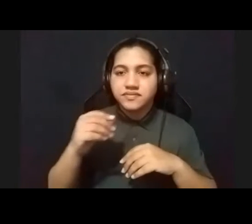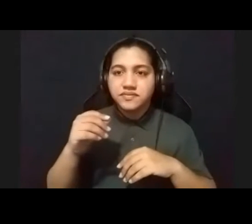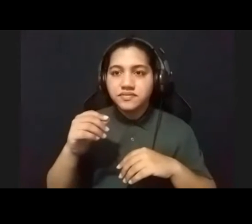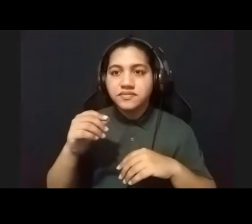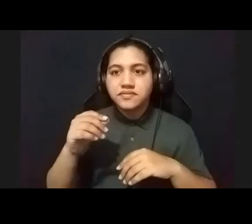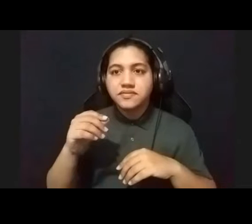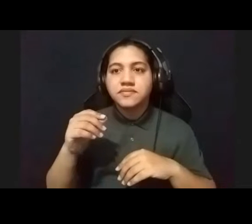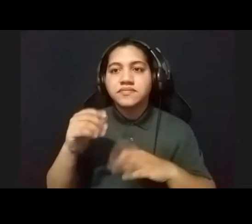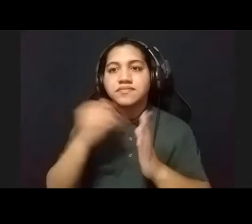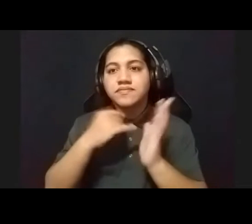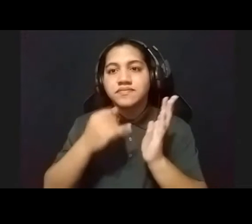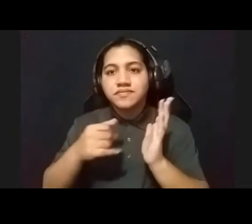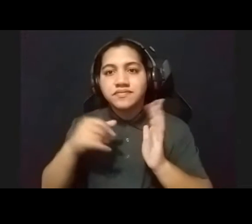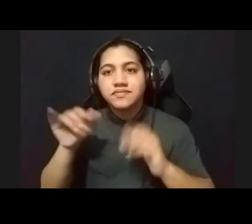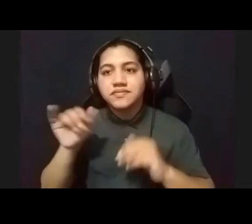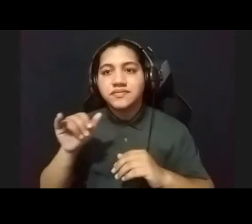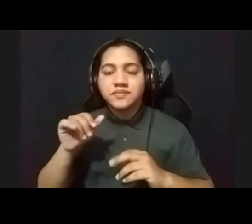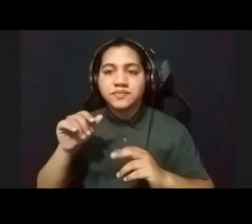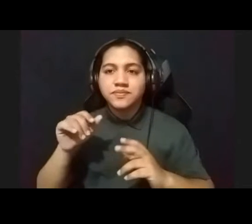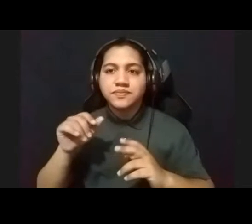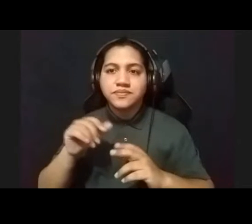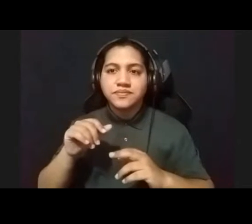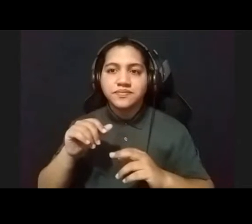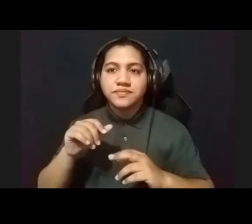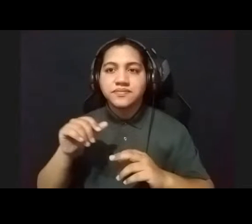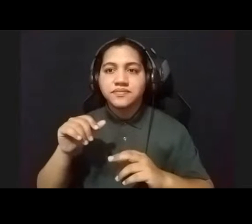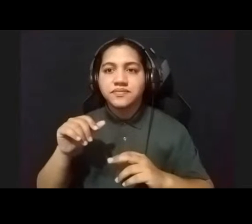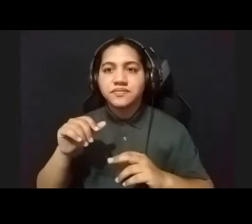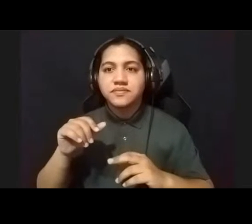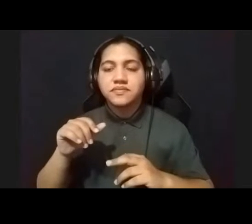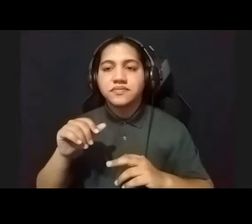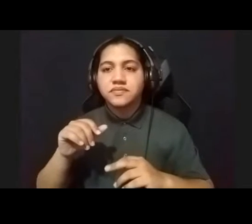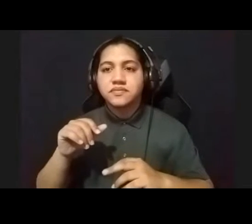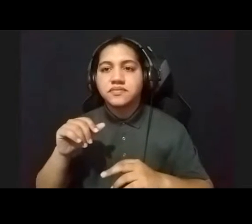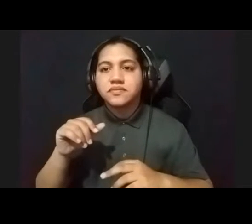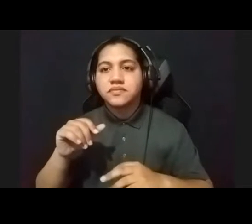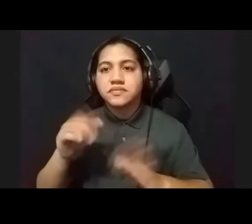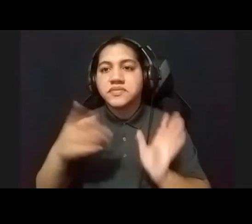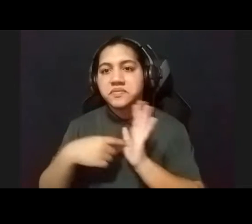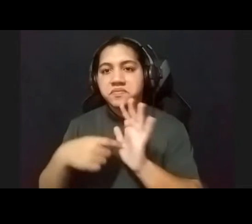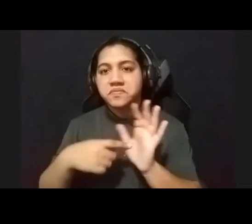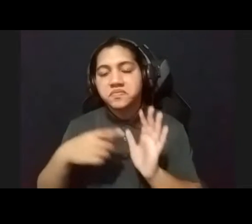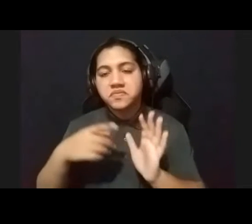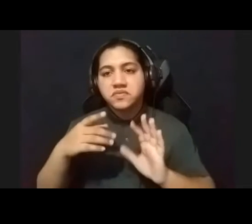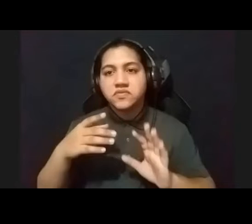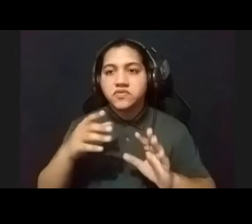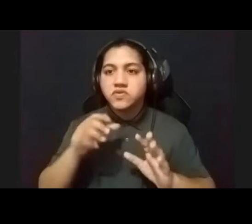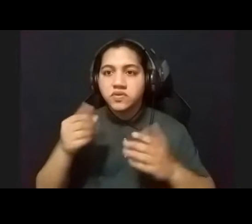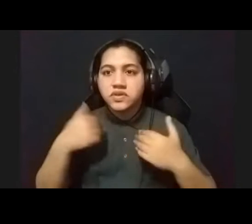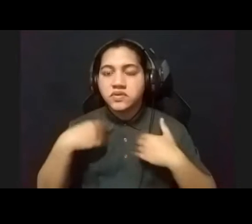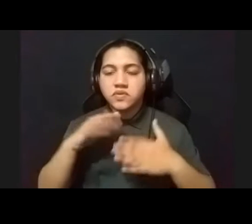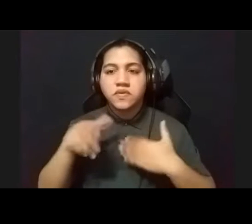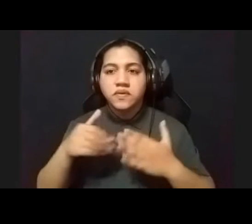muchas ilustraciones también de esa versión. Déjame sacarlas todas de una vez porque yo no las traje todas,